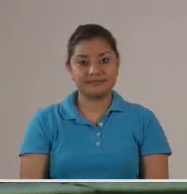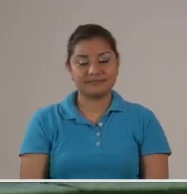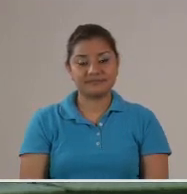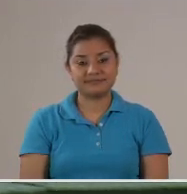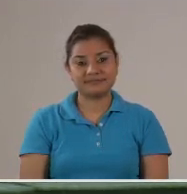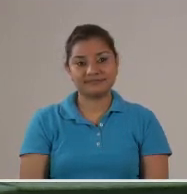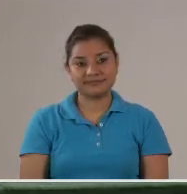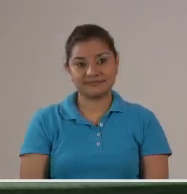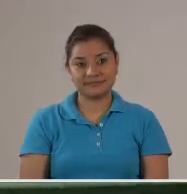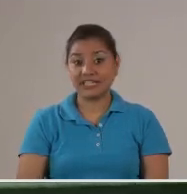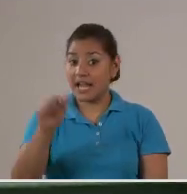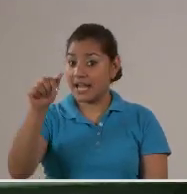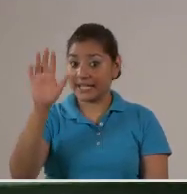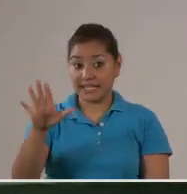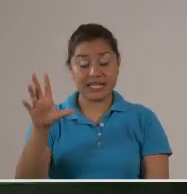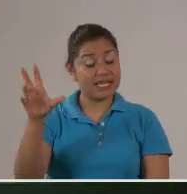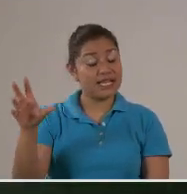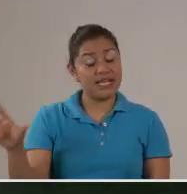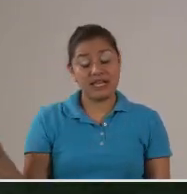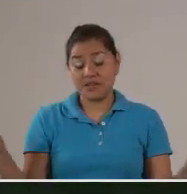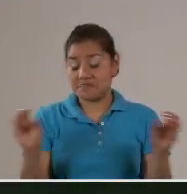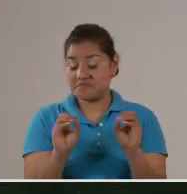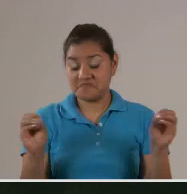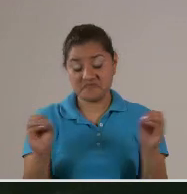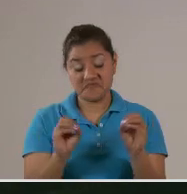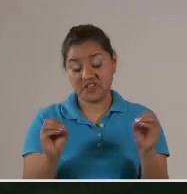Memo aquí no pasa